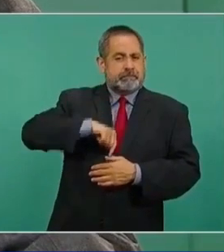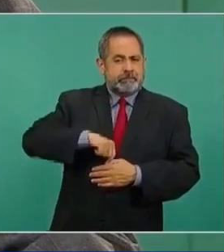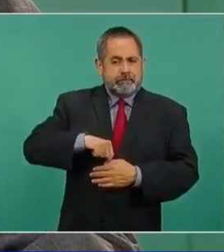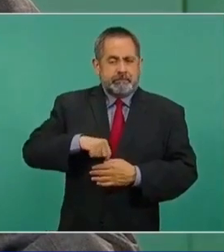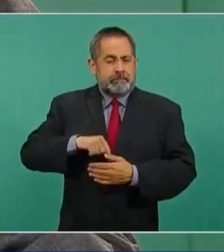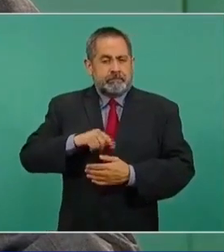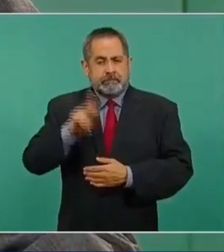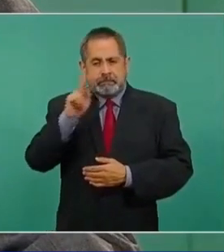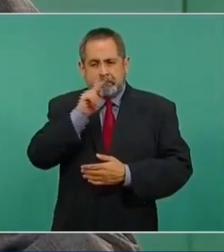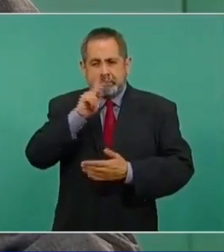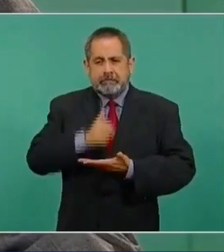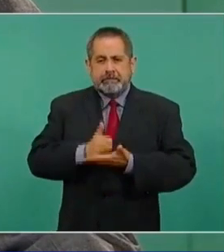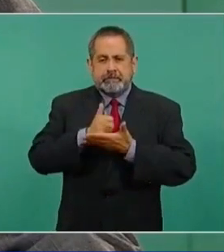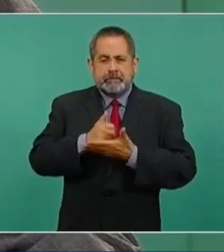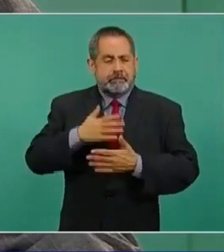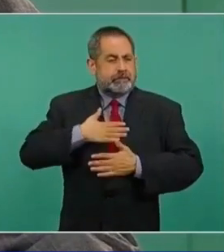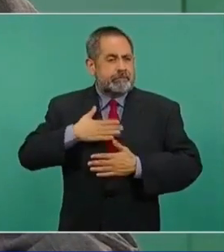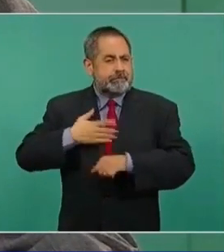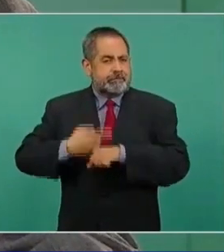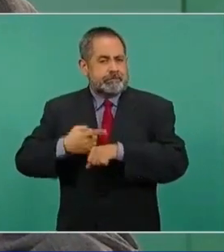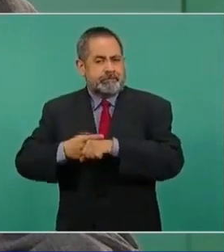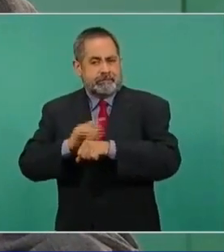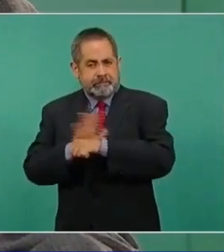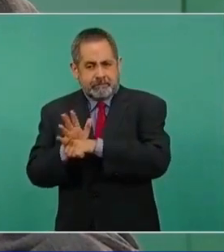para los enfermos de COVID.